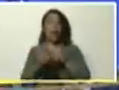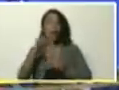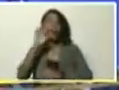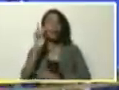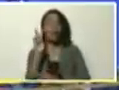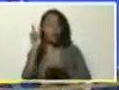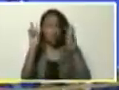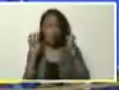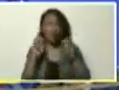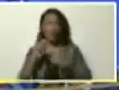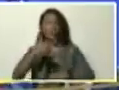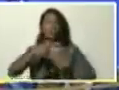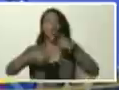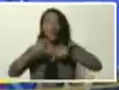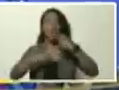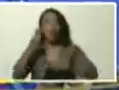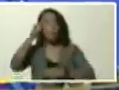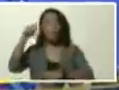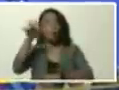Tricolor para el pueblo.